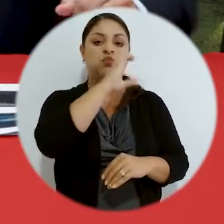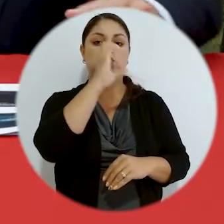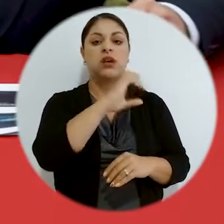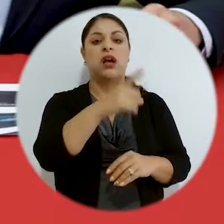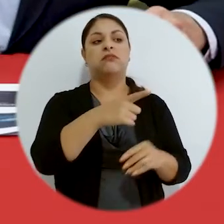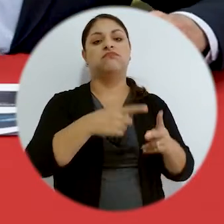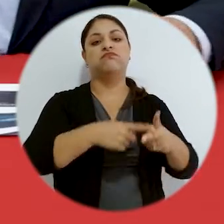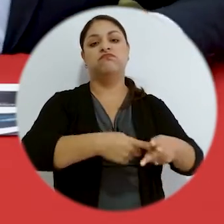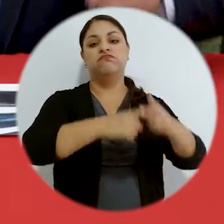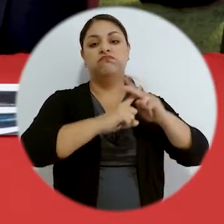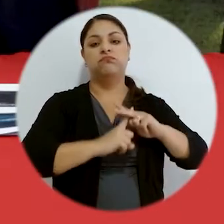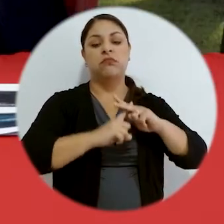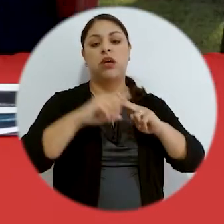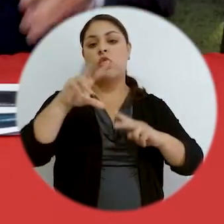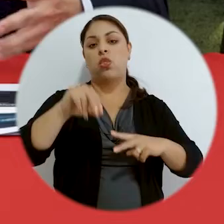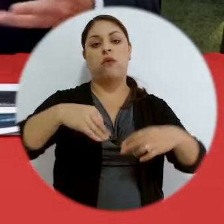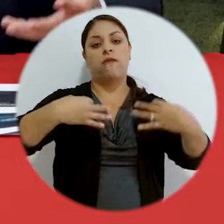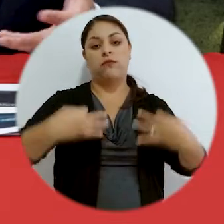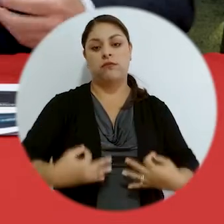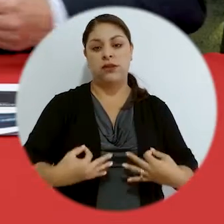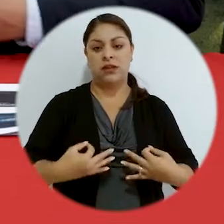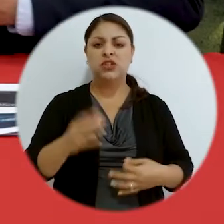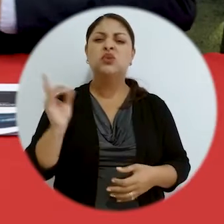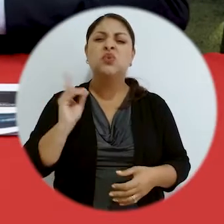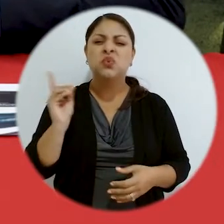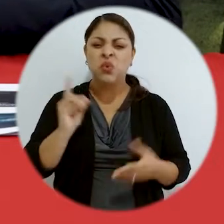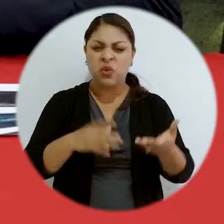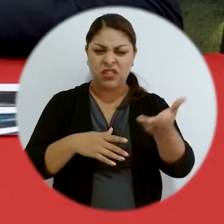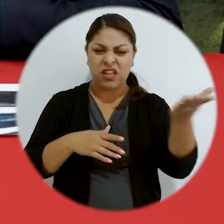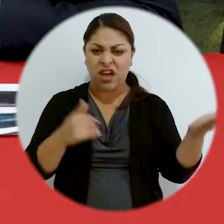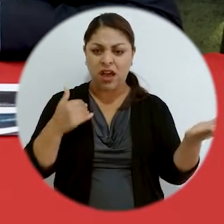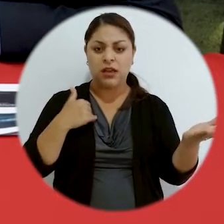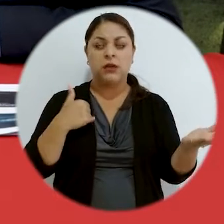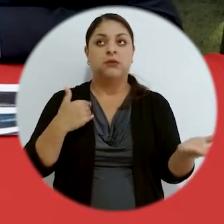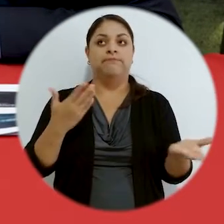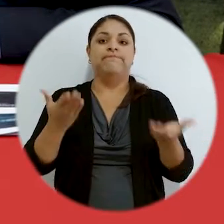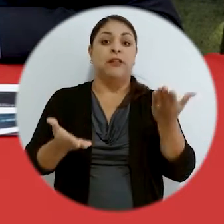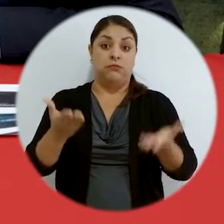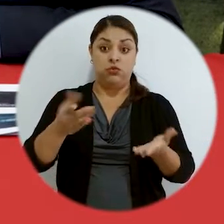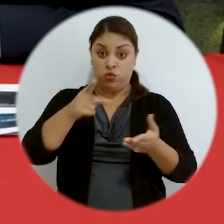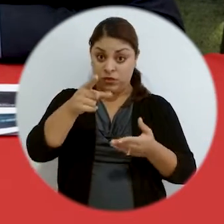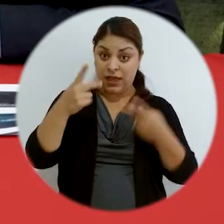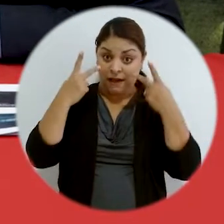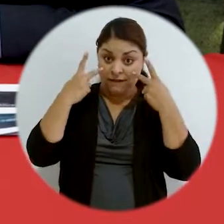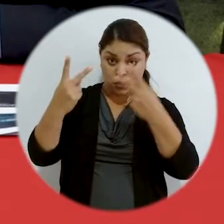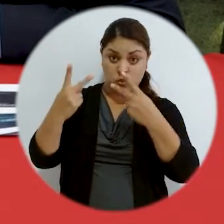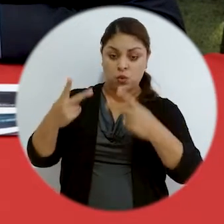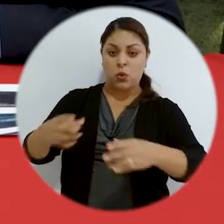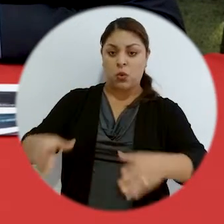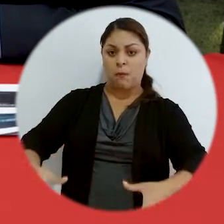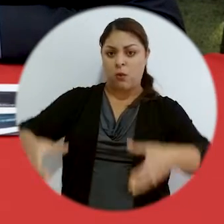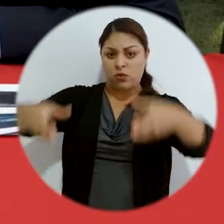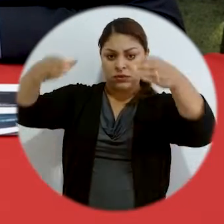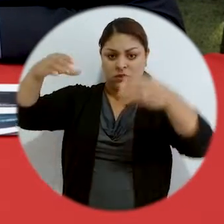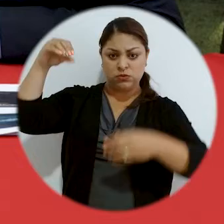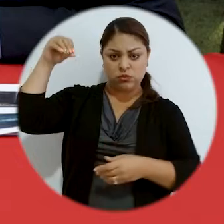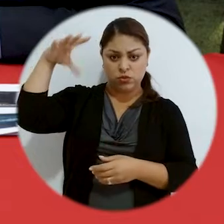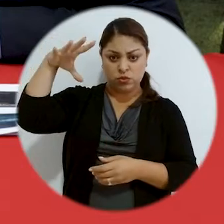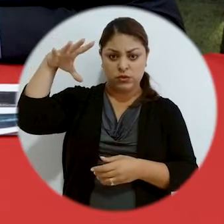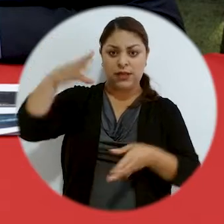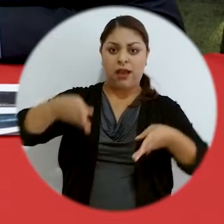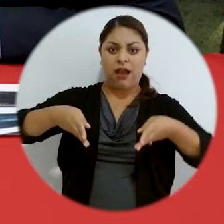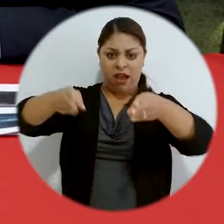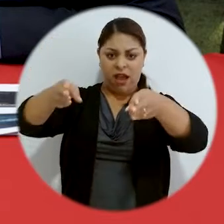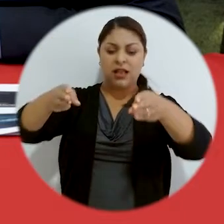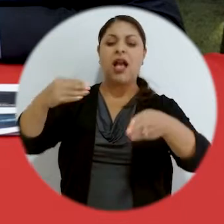aquí, la cooperativa cruzó la calle. Mira, yo no sé si las personas que nos escuchan seguramente han visto en los postes de la corriente eléctrica, esos los